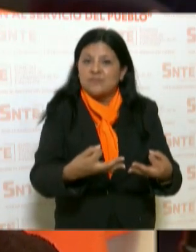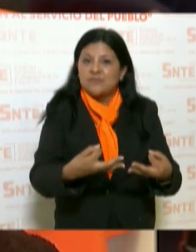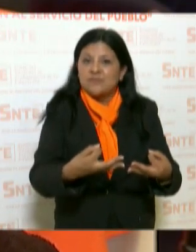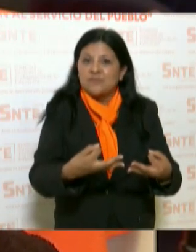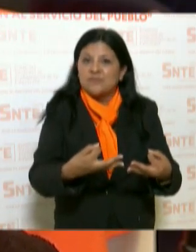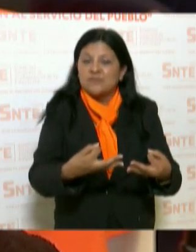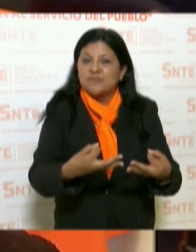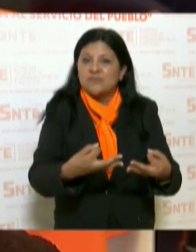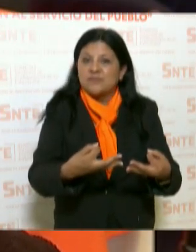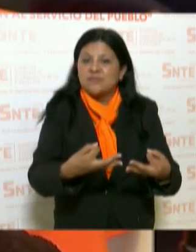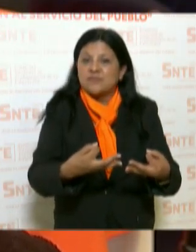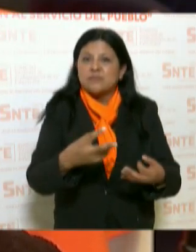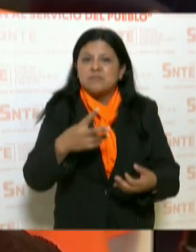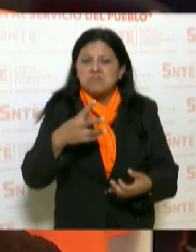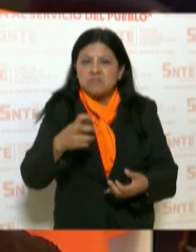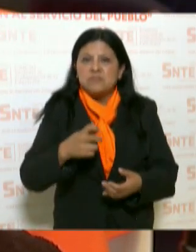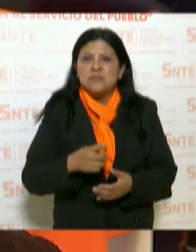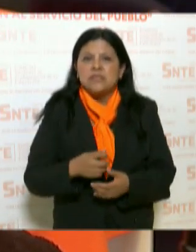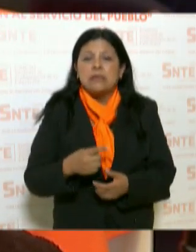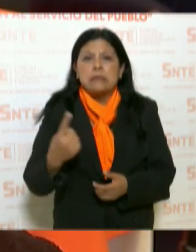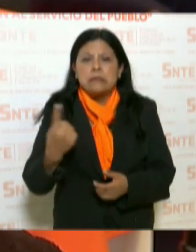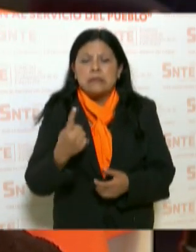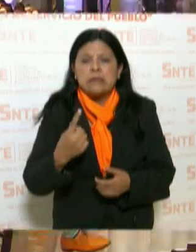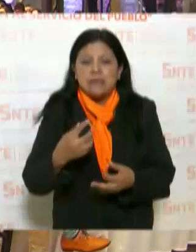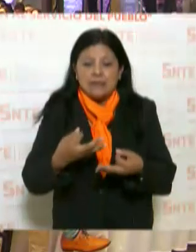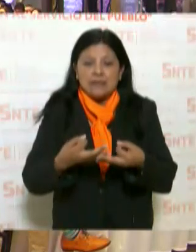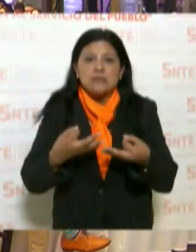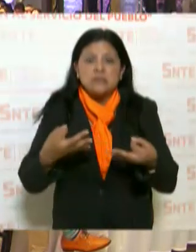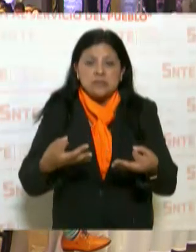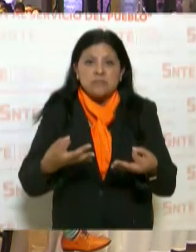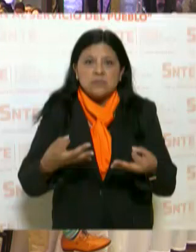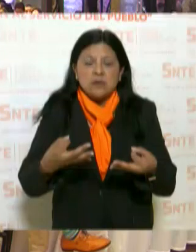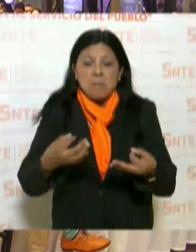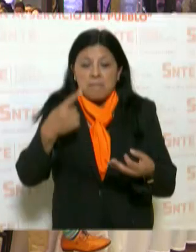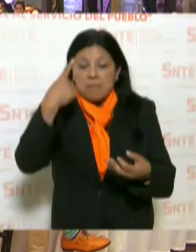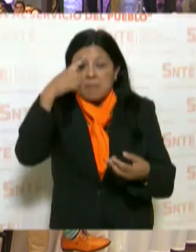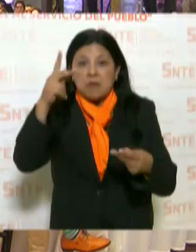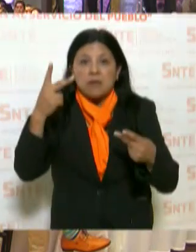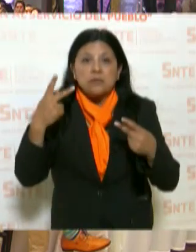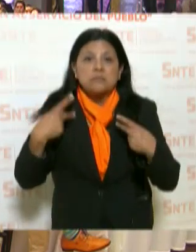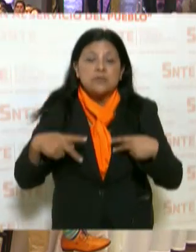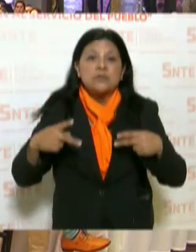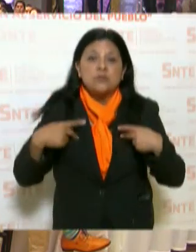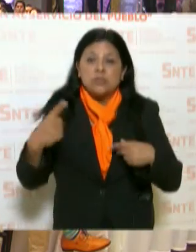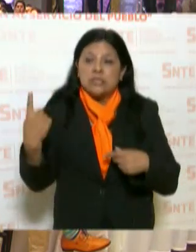bajo el lema de que la tierra es de quien la trabaja,